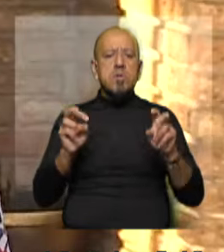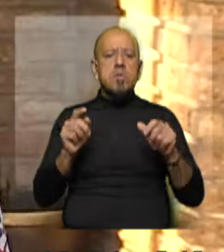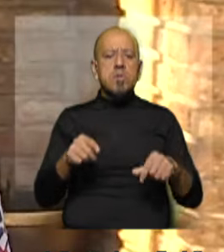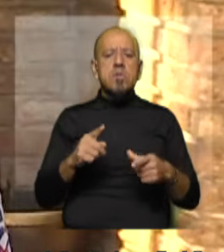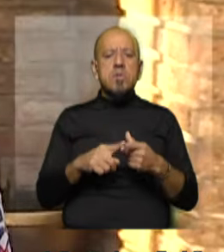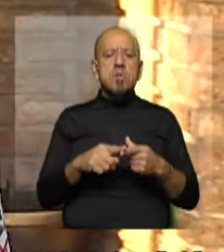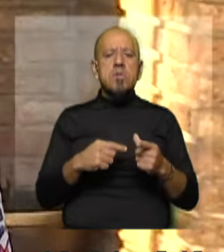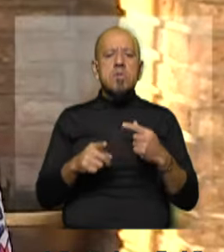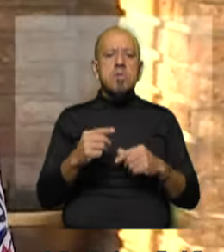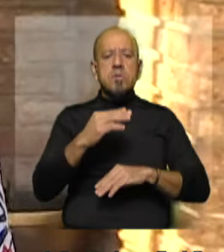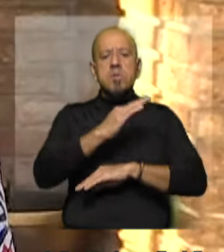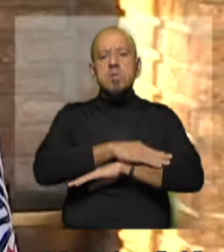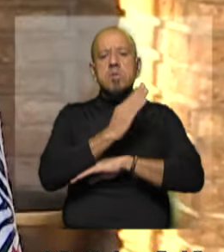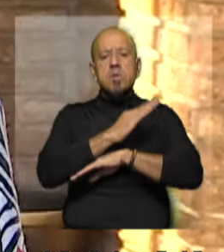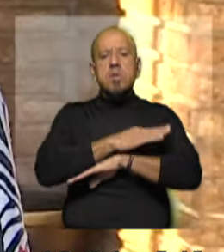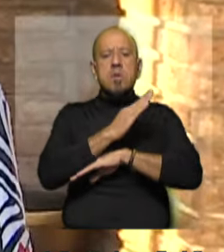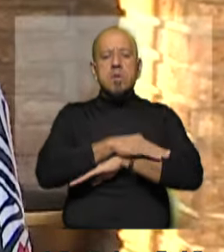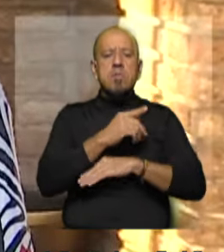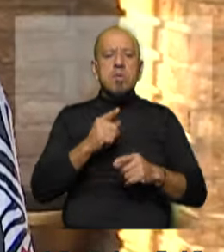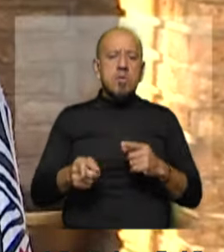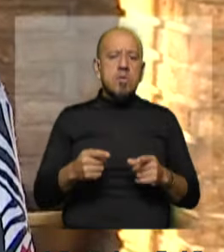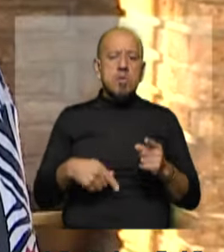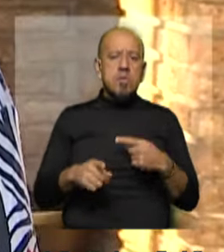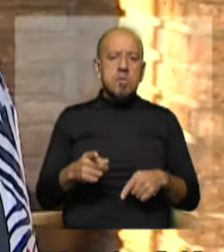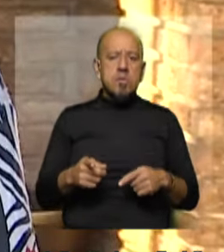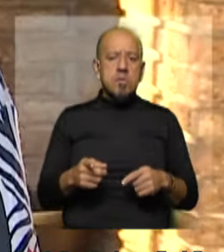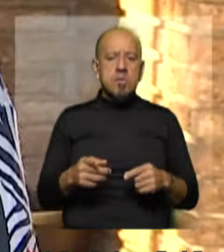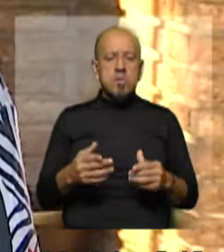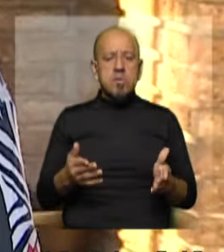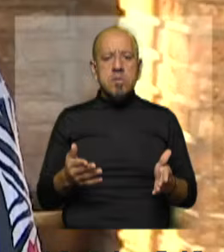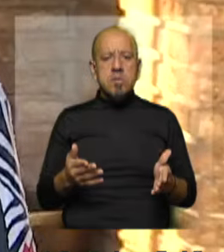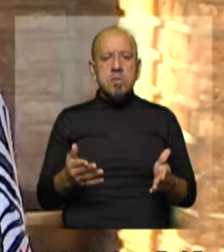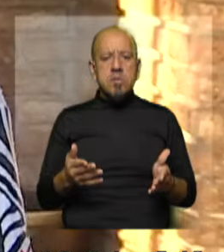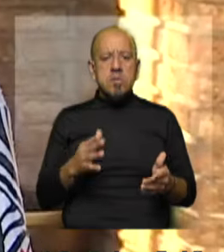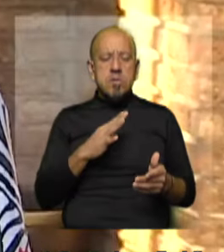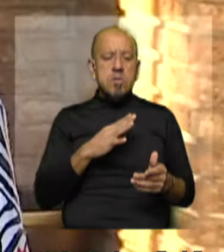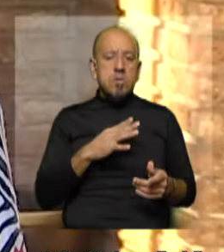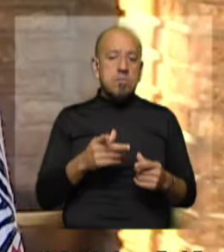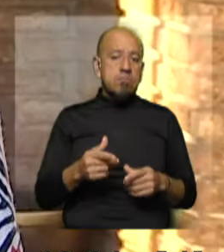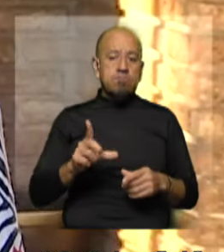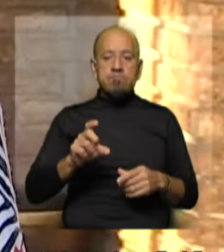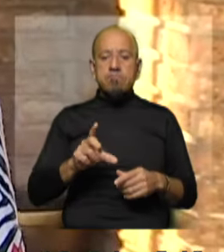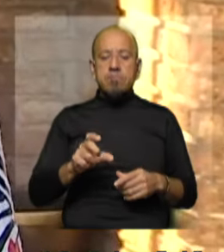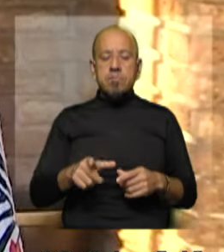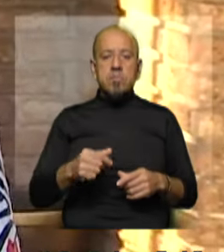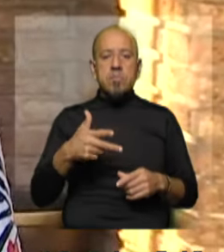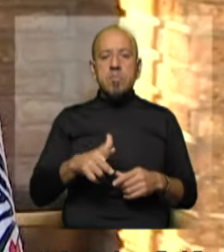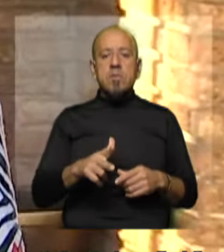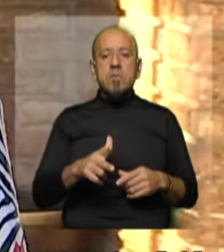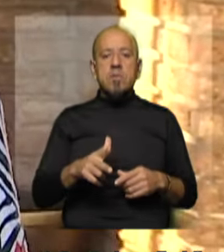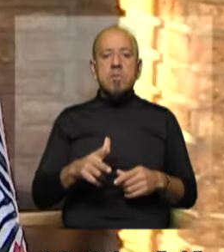disponibilidad de camiones, que lamentablemente es algo que sistemáticamente se da. Obviamente, en fechas en las que